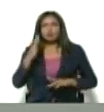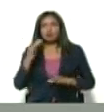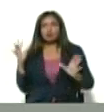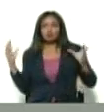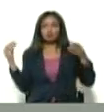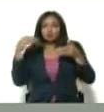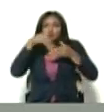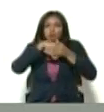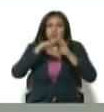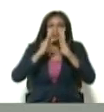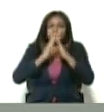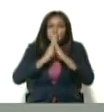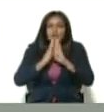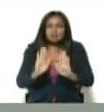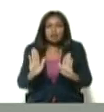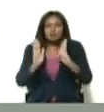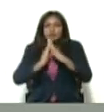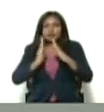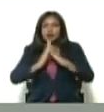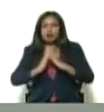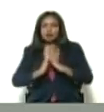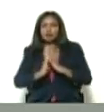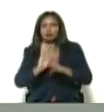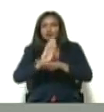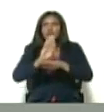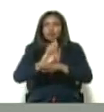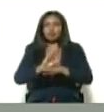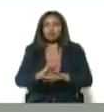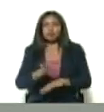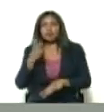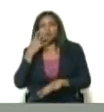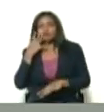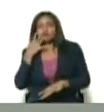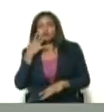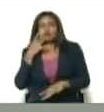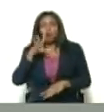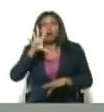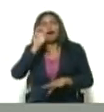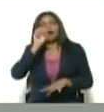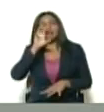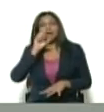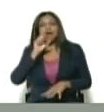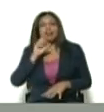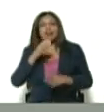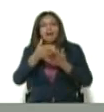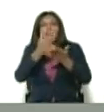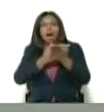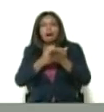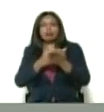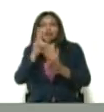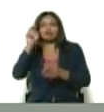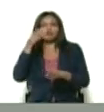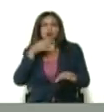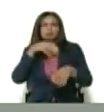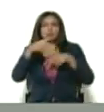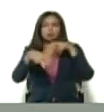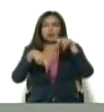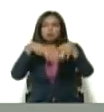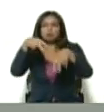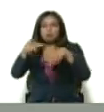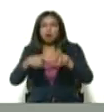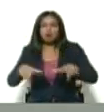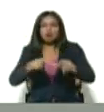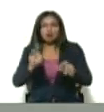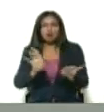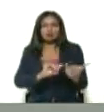en sus hogares, salvaguardándose. Y los animales que antes pensábamos que jamás rondaban los espacios de los